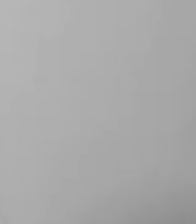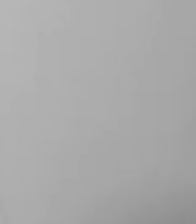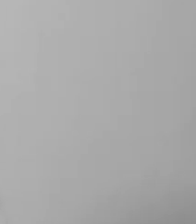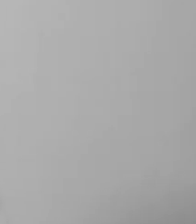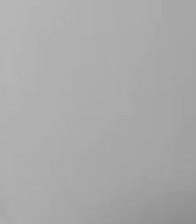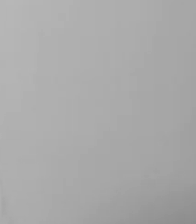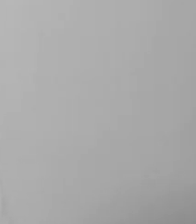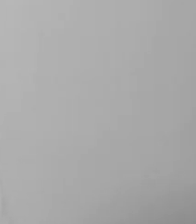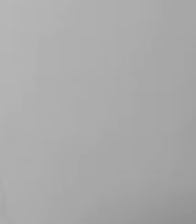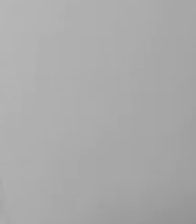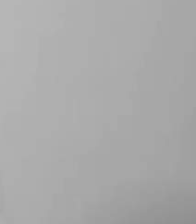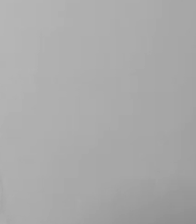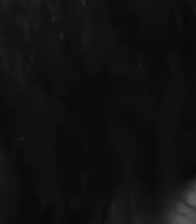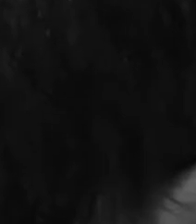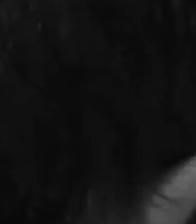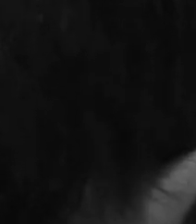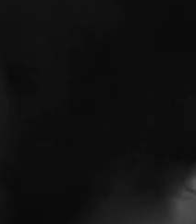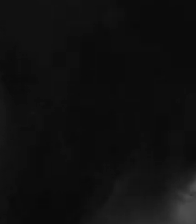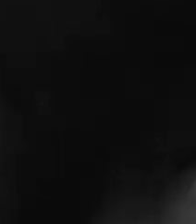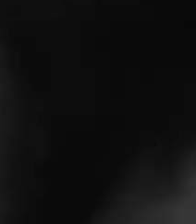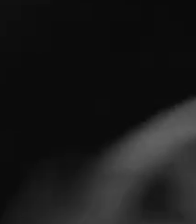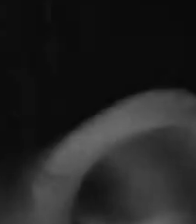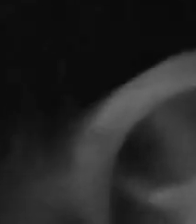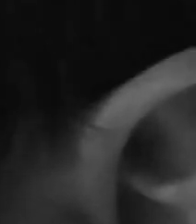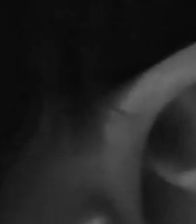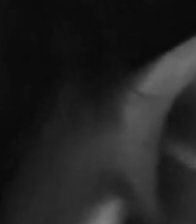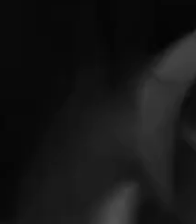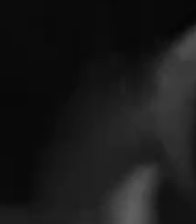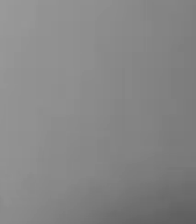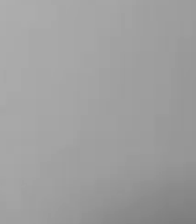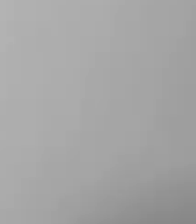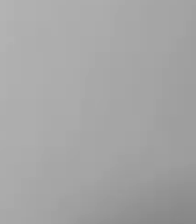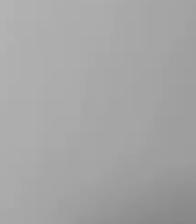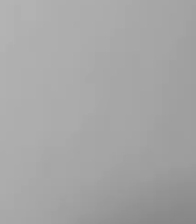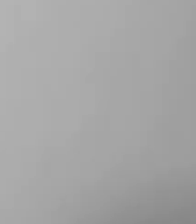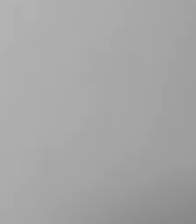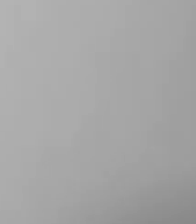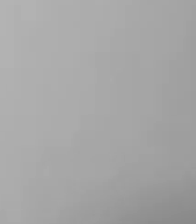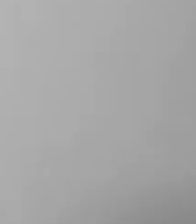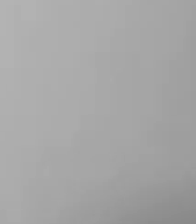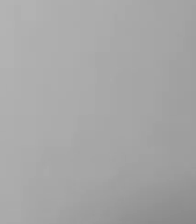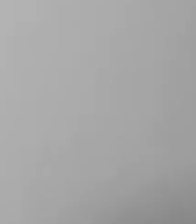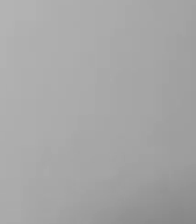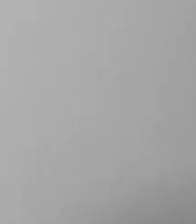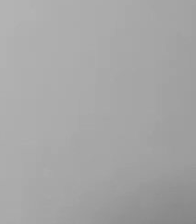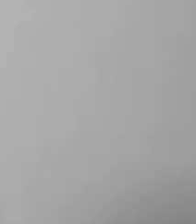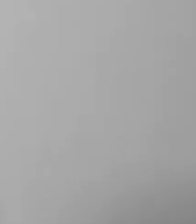kilometraje, hay que comer bien, hay que disciplinarse en todo sentido. Yo le digo a la gente, hágalo